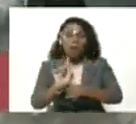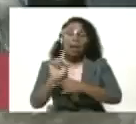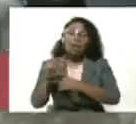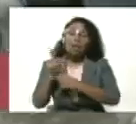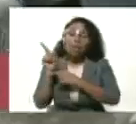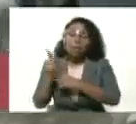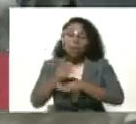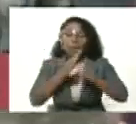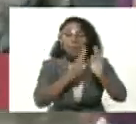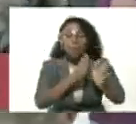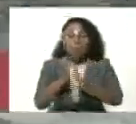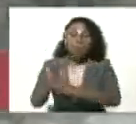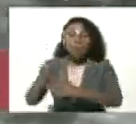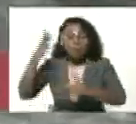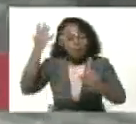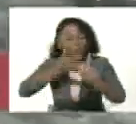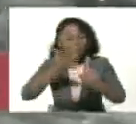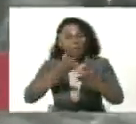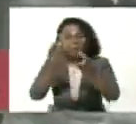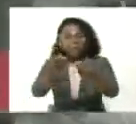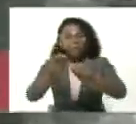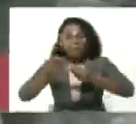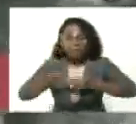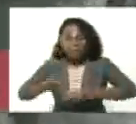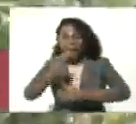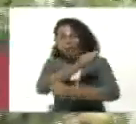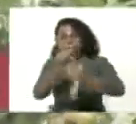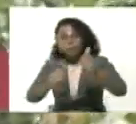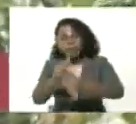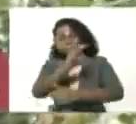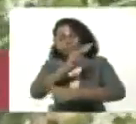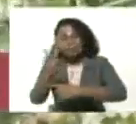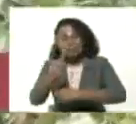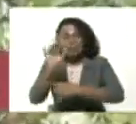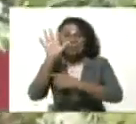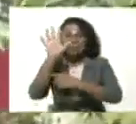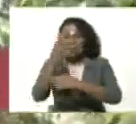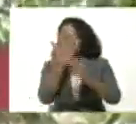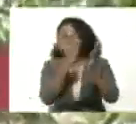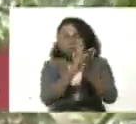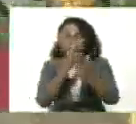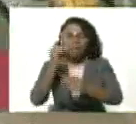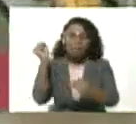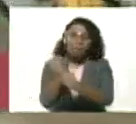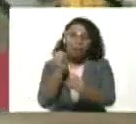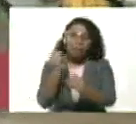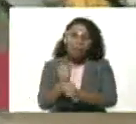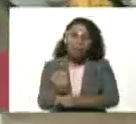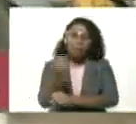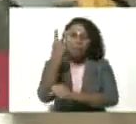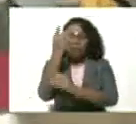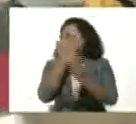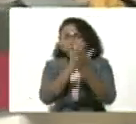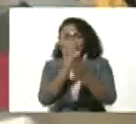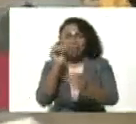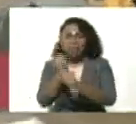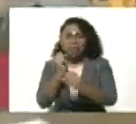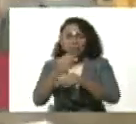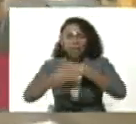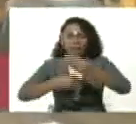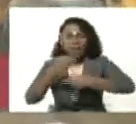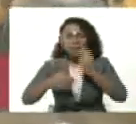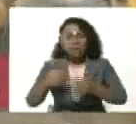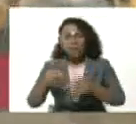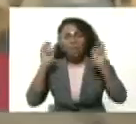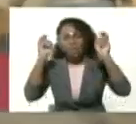hemos organizado, según las instrucciones que usted dio, que dio la vicepresidenta, en 5 frentes de trabajo. Un primer frente de trabajo desde el ámbito